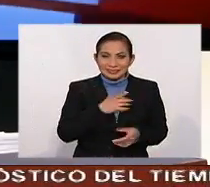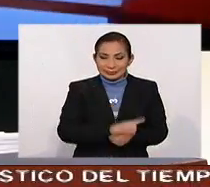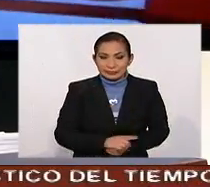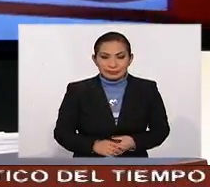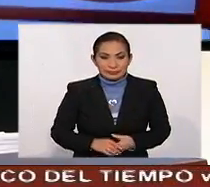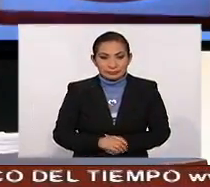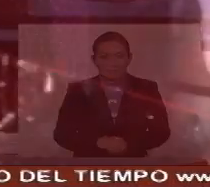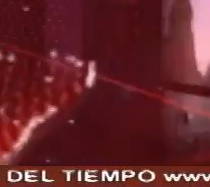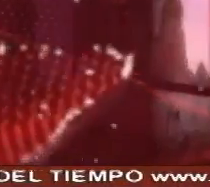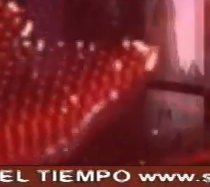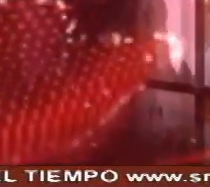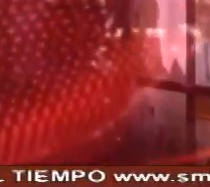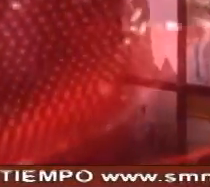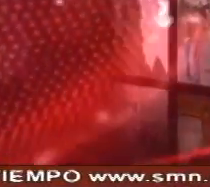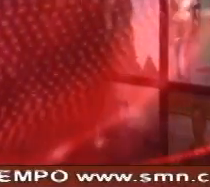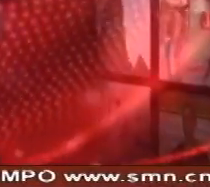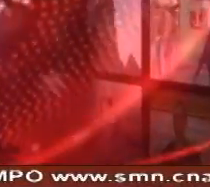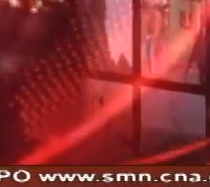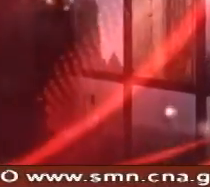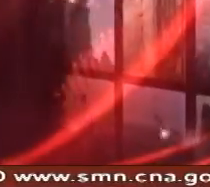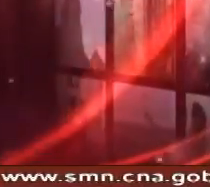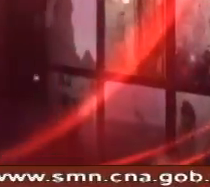Hasta luego.